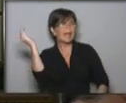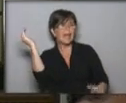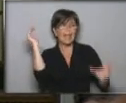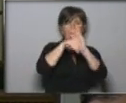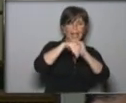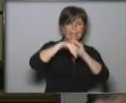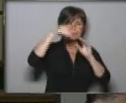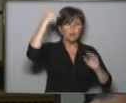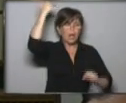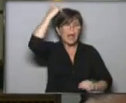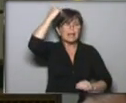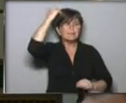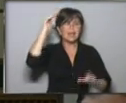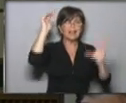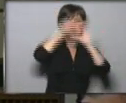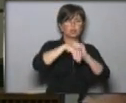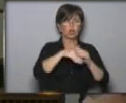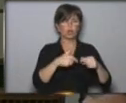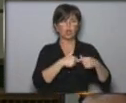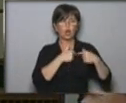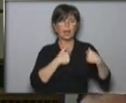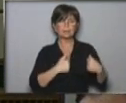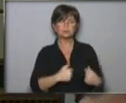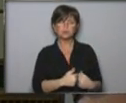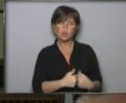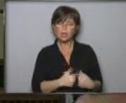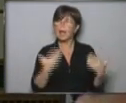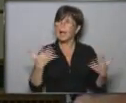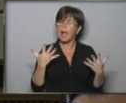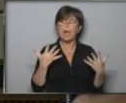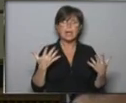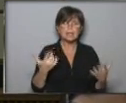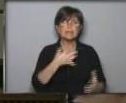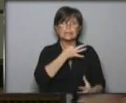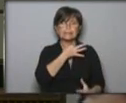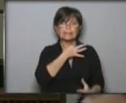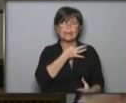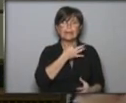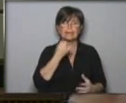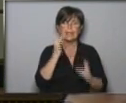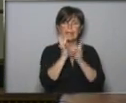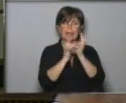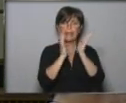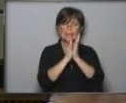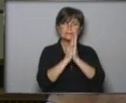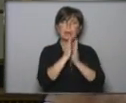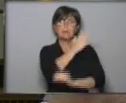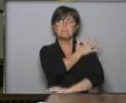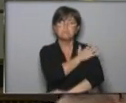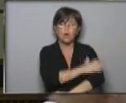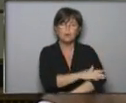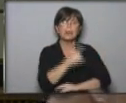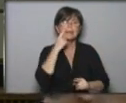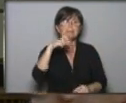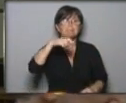su mente y en su corazón. Ah, dijo, cómo querría que la Iglesia fuera pobre y fuera para